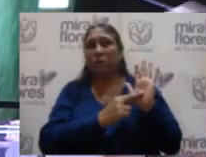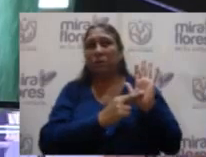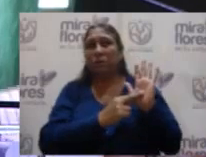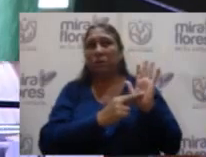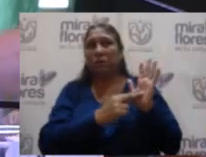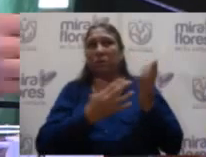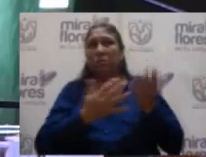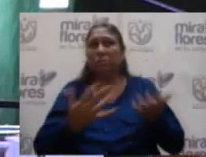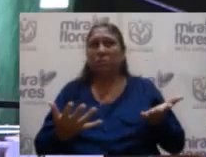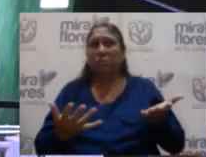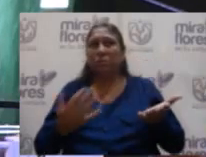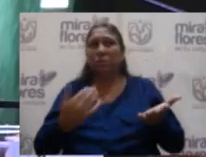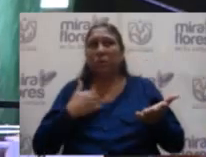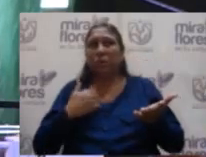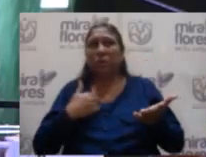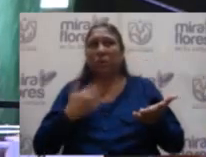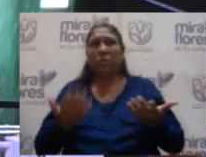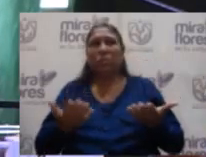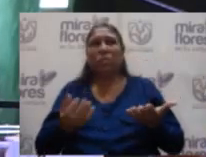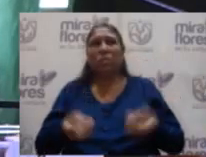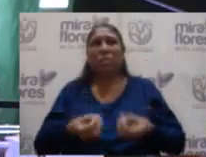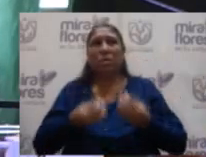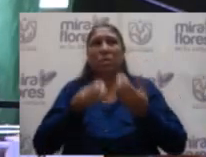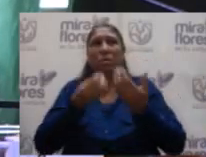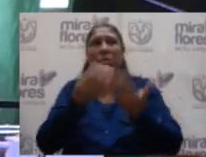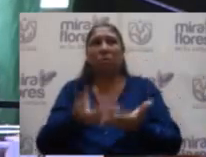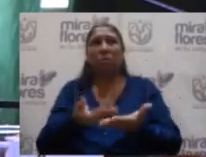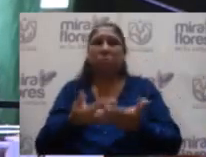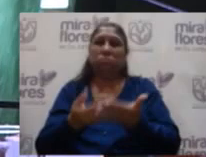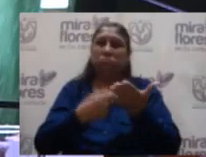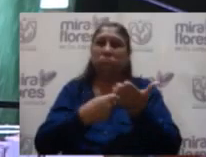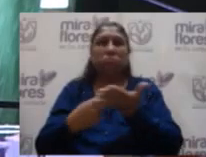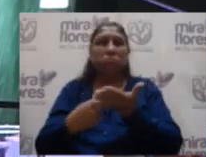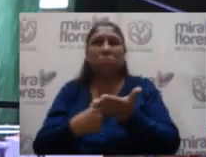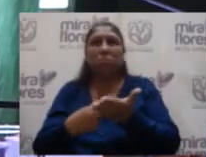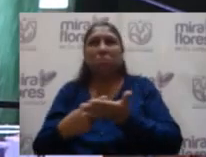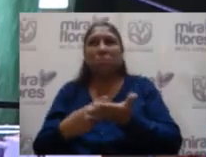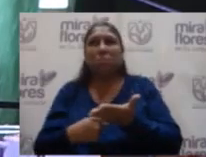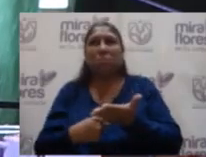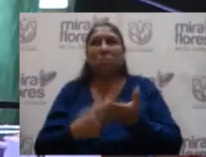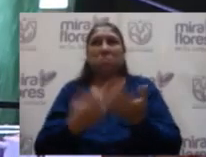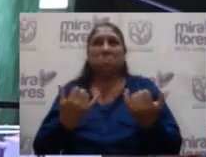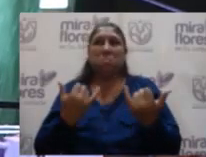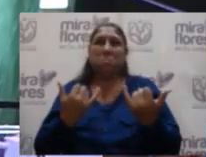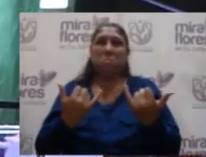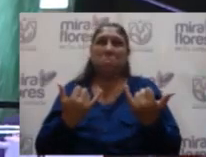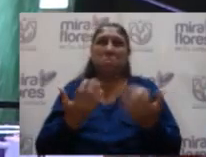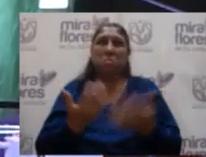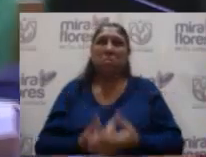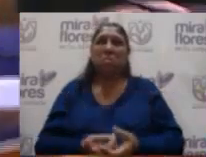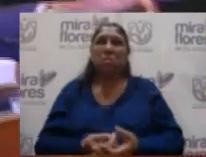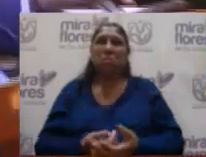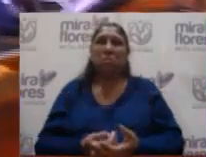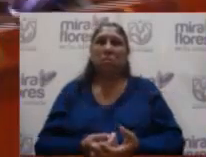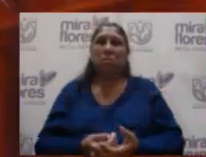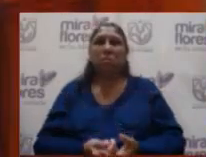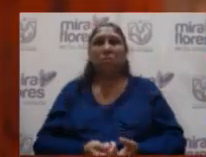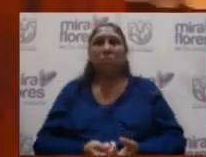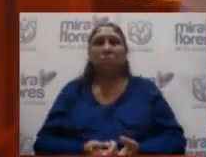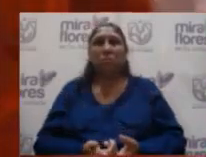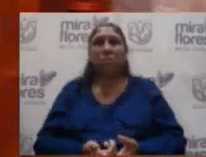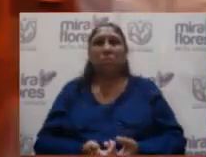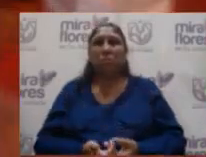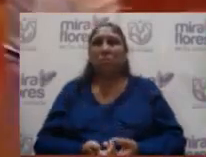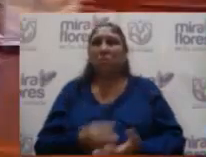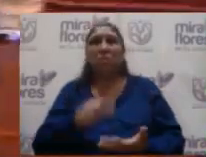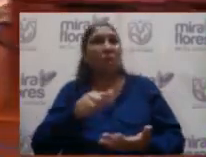Por lo tanto, el que habla va a mantener su voto de abstención, que lo hice saber en su oportunidad en la comisión. Gracias. ¿En